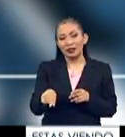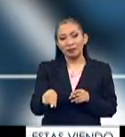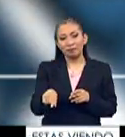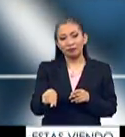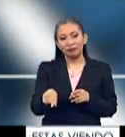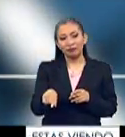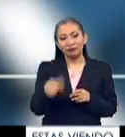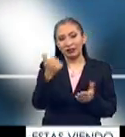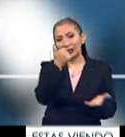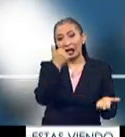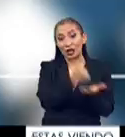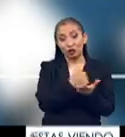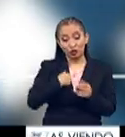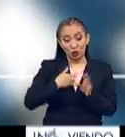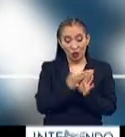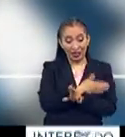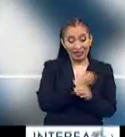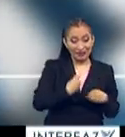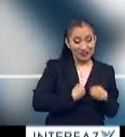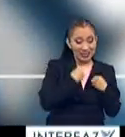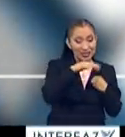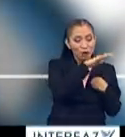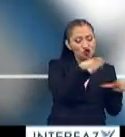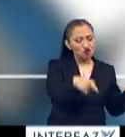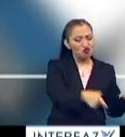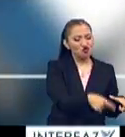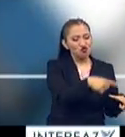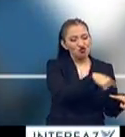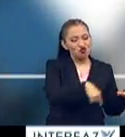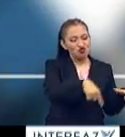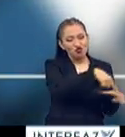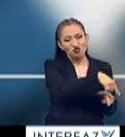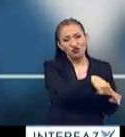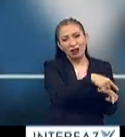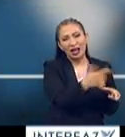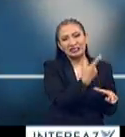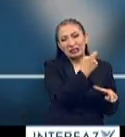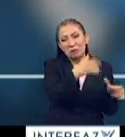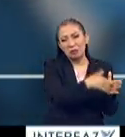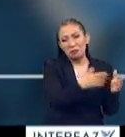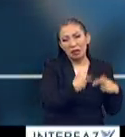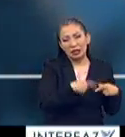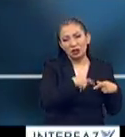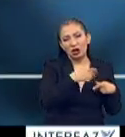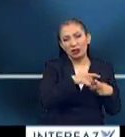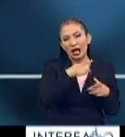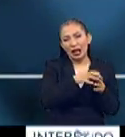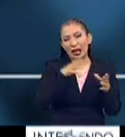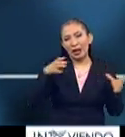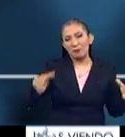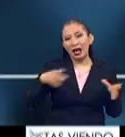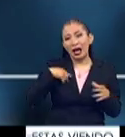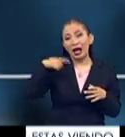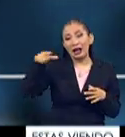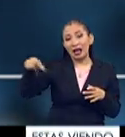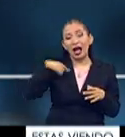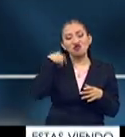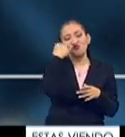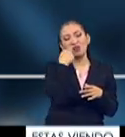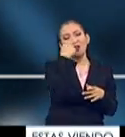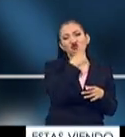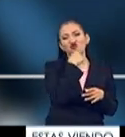la ciudad donde yo vivía era pequeña, eran más o menos 20.000 habitantes y la mayor parte de la población eran